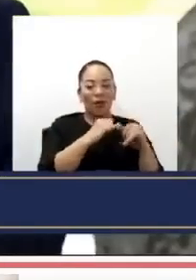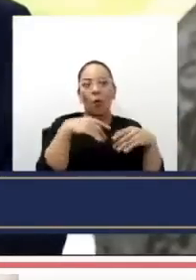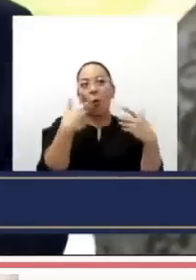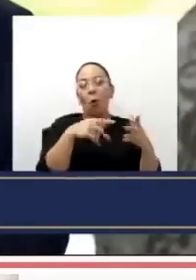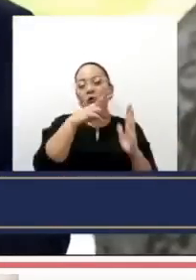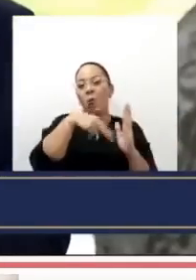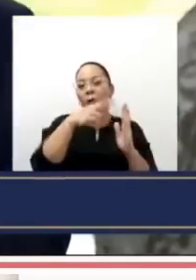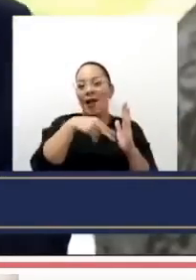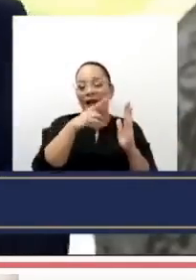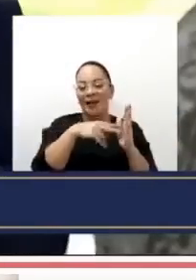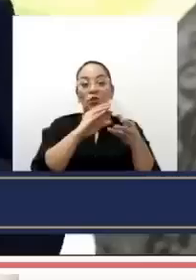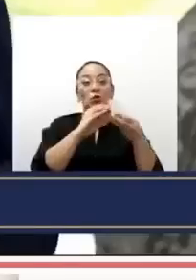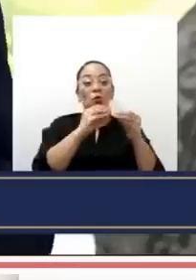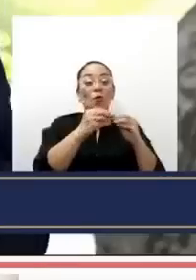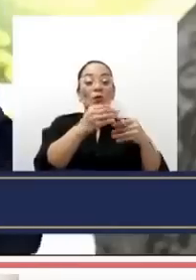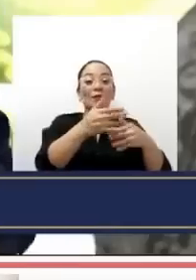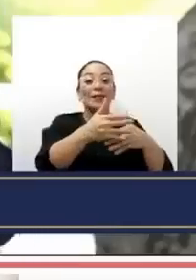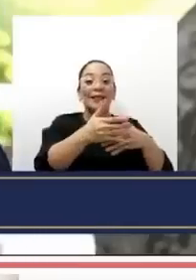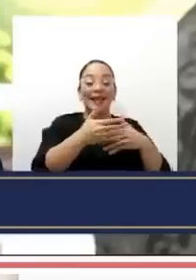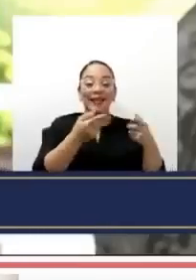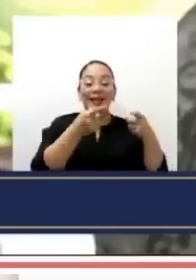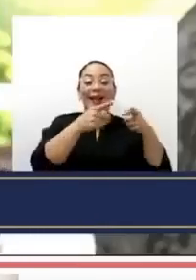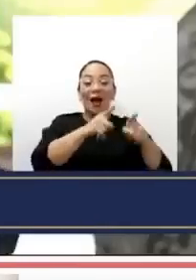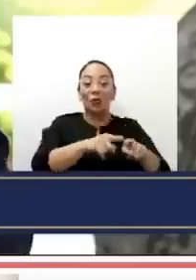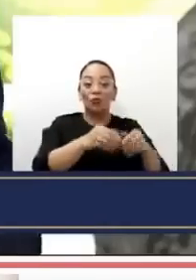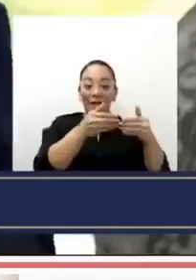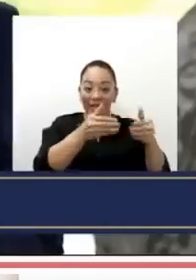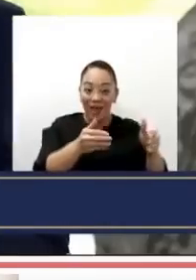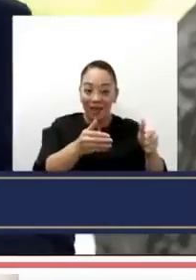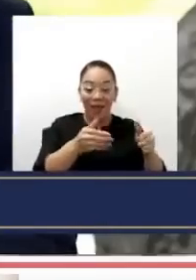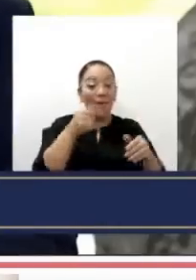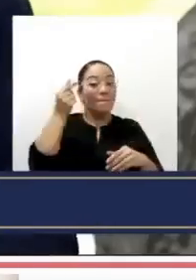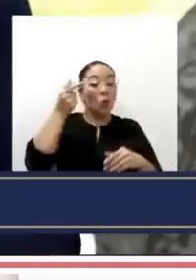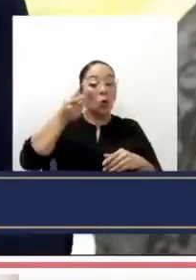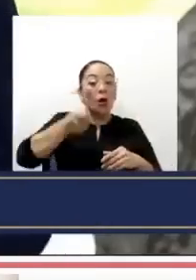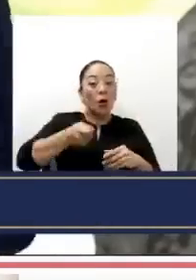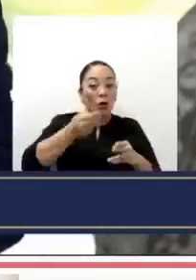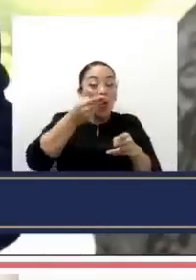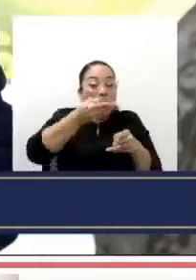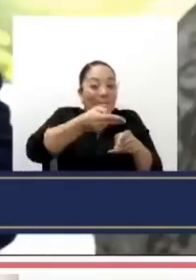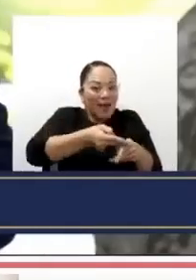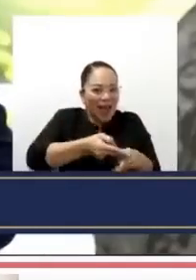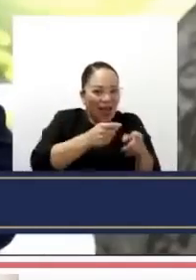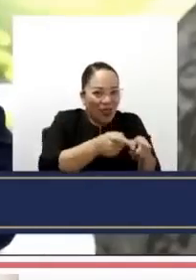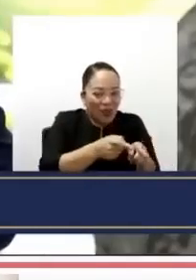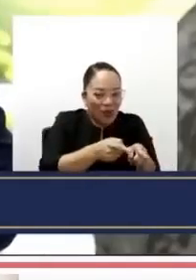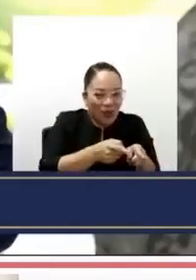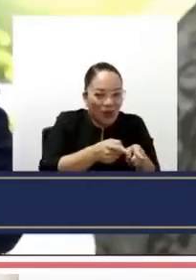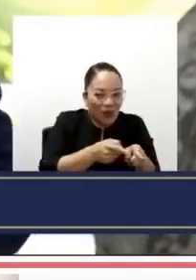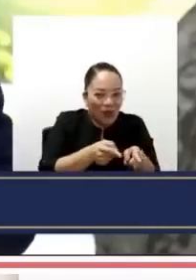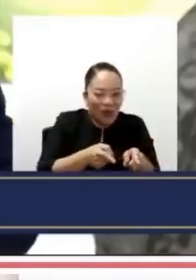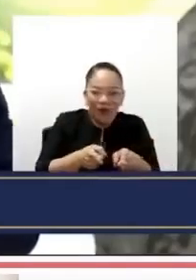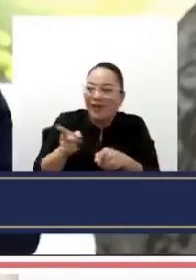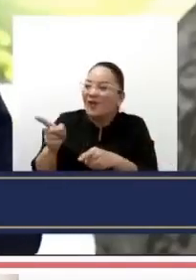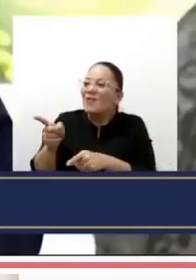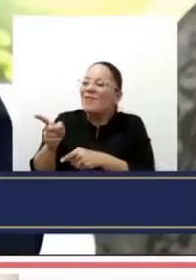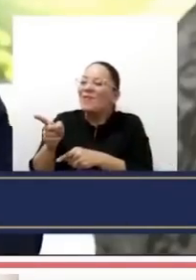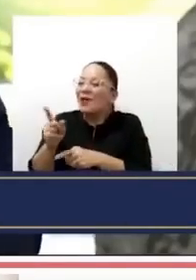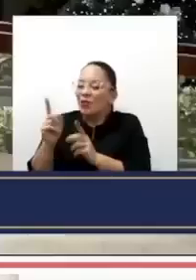curso, tiene número de expediente, causa abierta y procurador nombrado. Pero no hable en general.